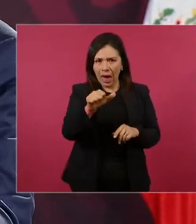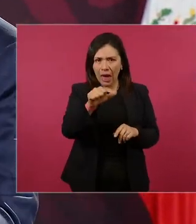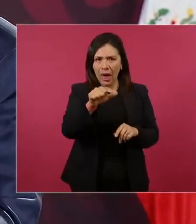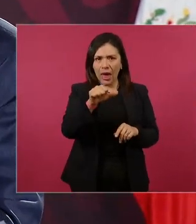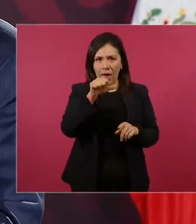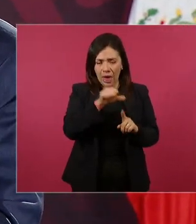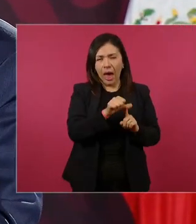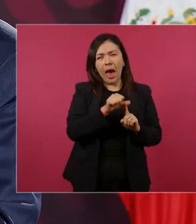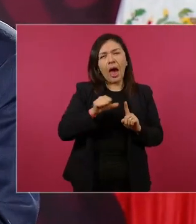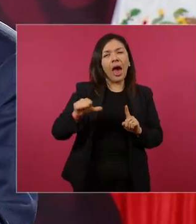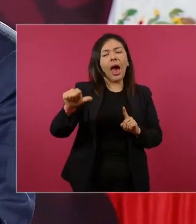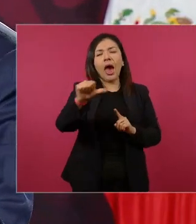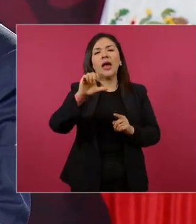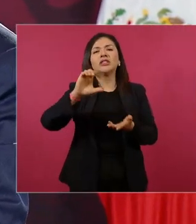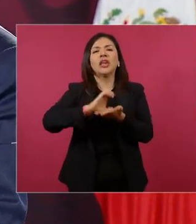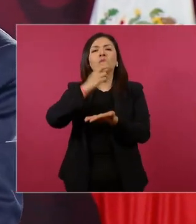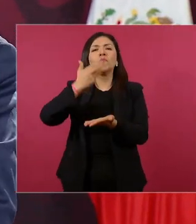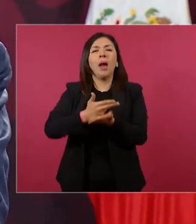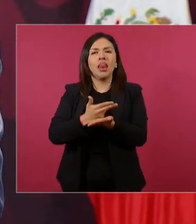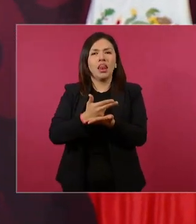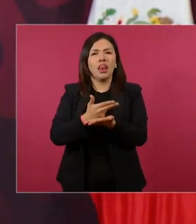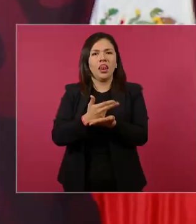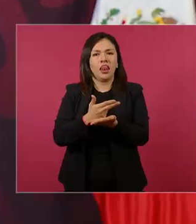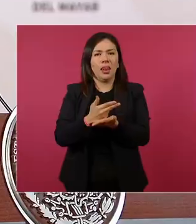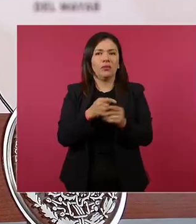hasta Chetumal.